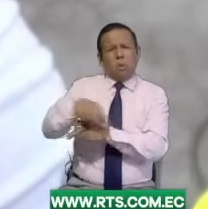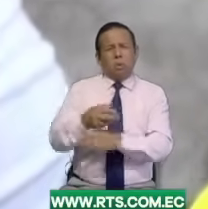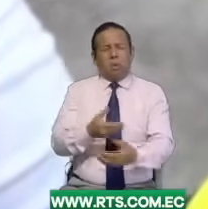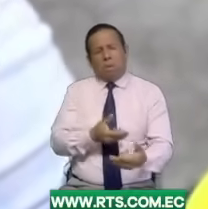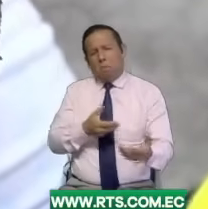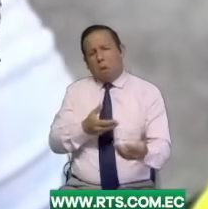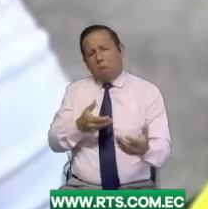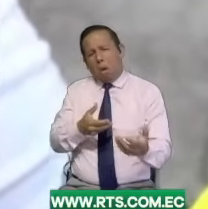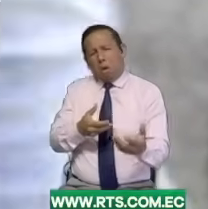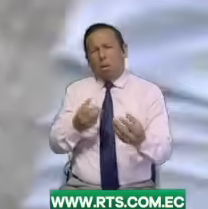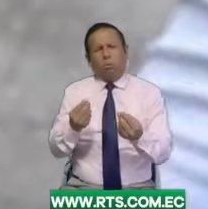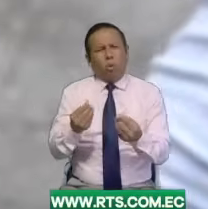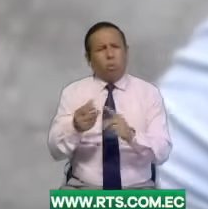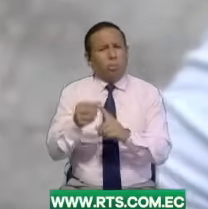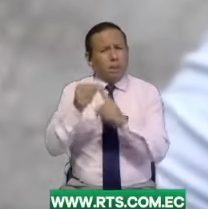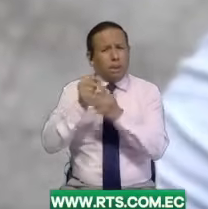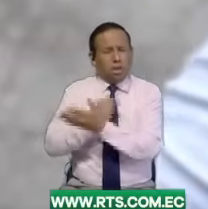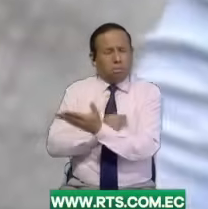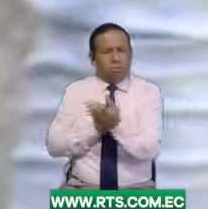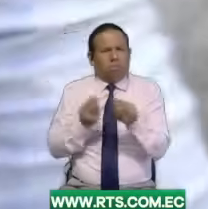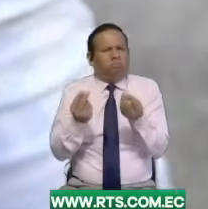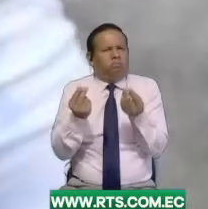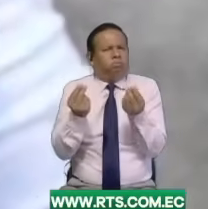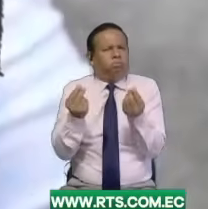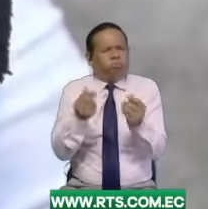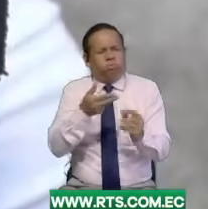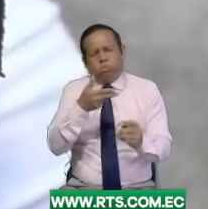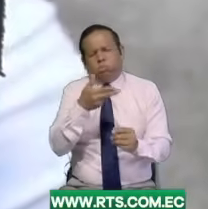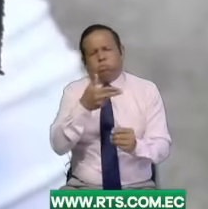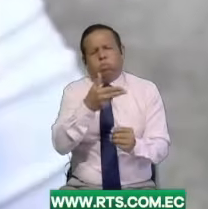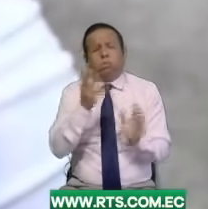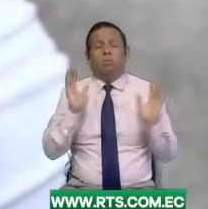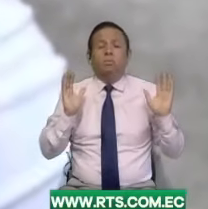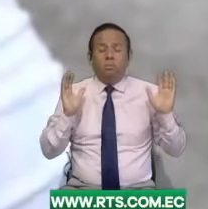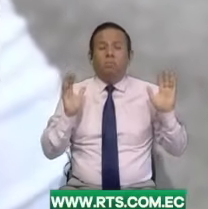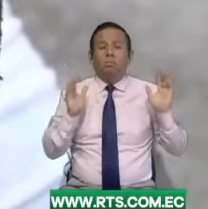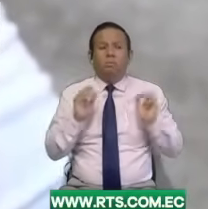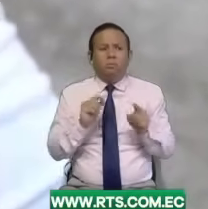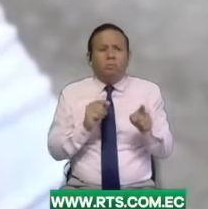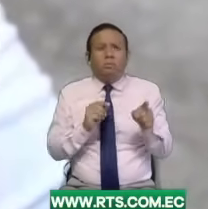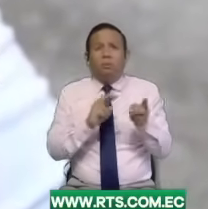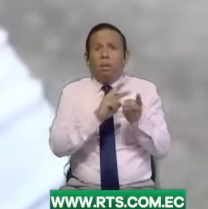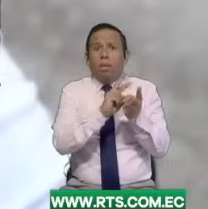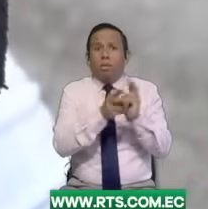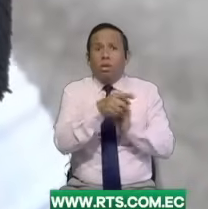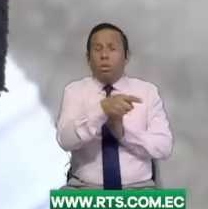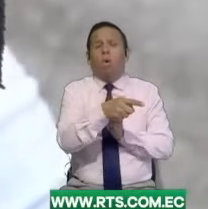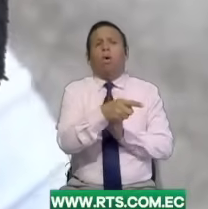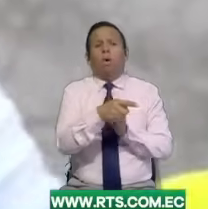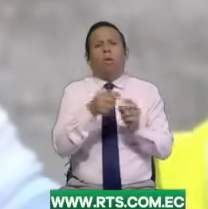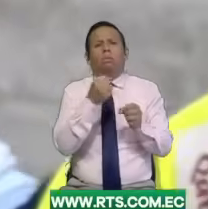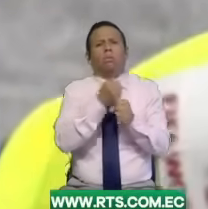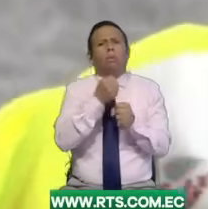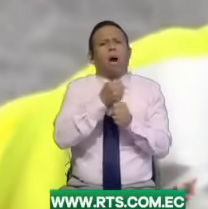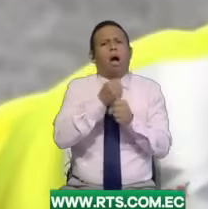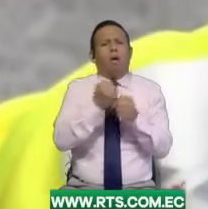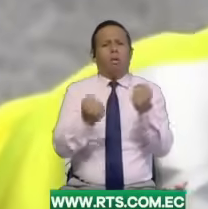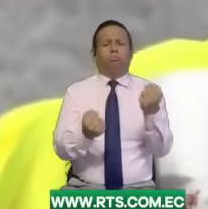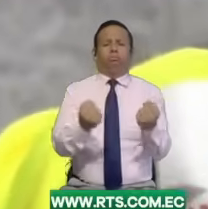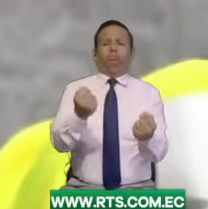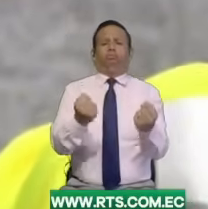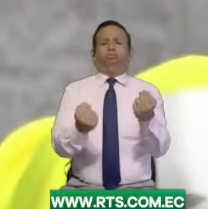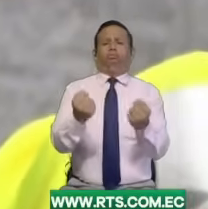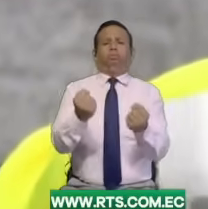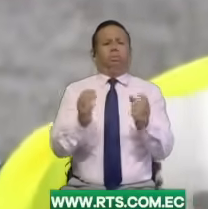sé cuántas balas, pues salió una sobre otra, pa, pa, pa, pa. Y el vecino, digamos, prácticamente su trabajo es su tanquero, su trabajo es